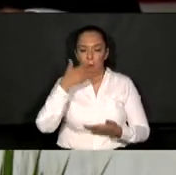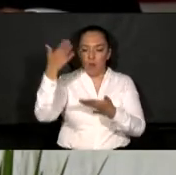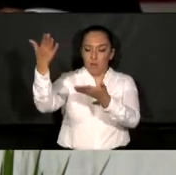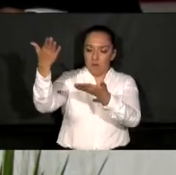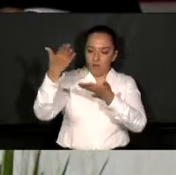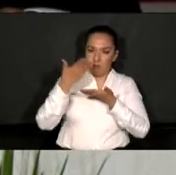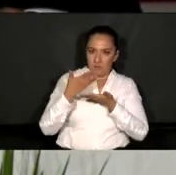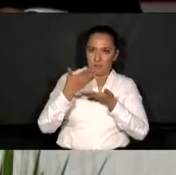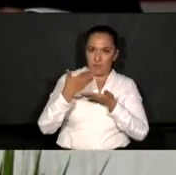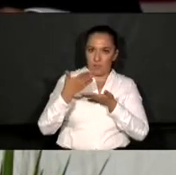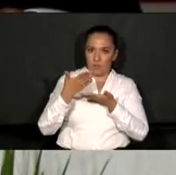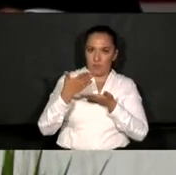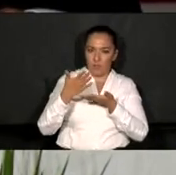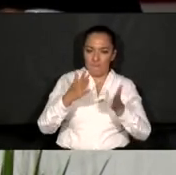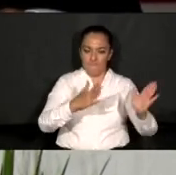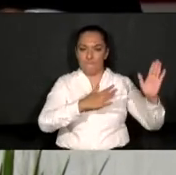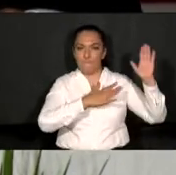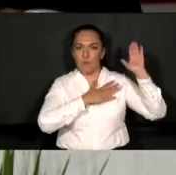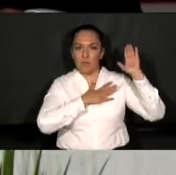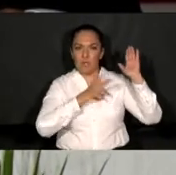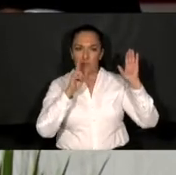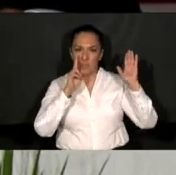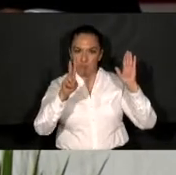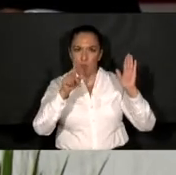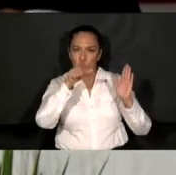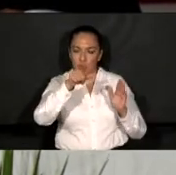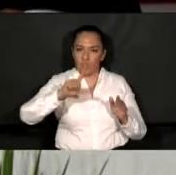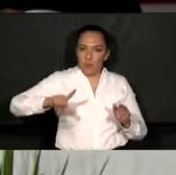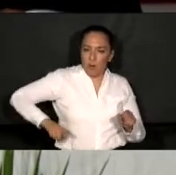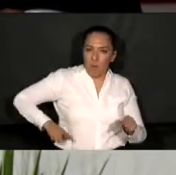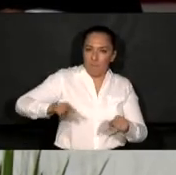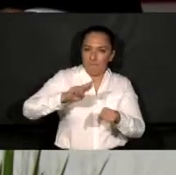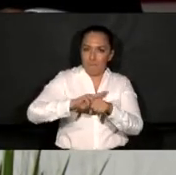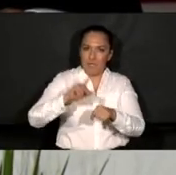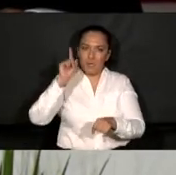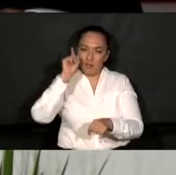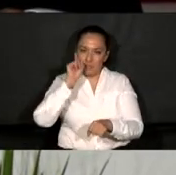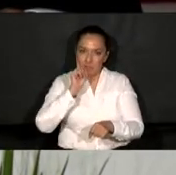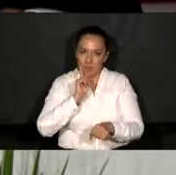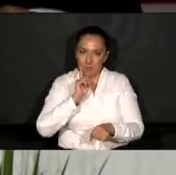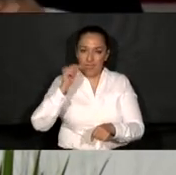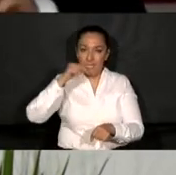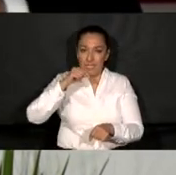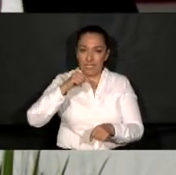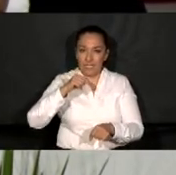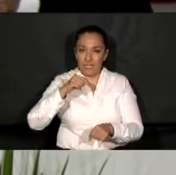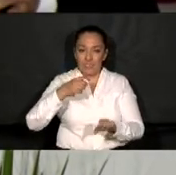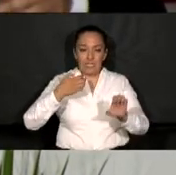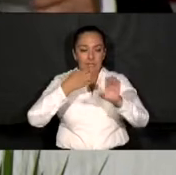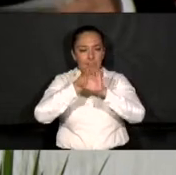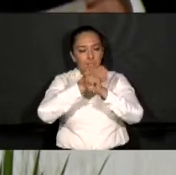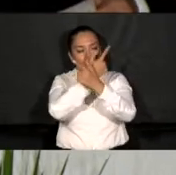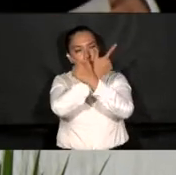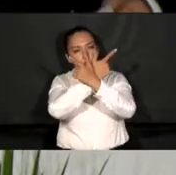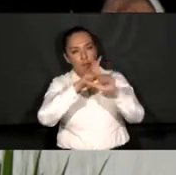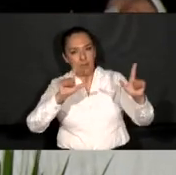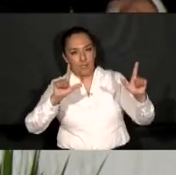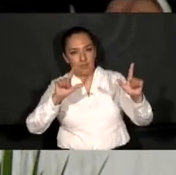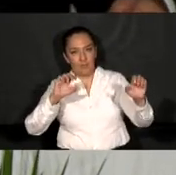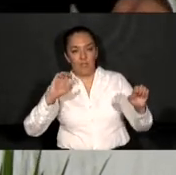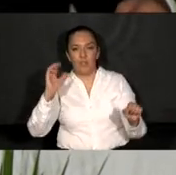su protesta como gobernadora constitucional del Estado Libre y Soberano de